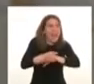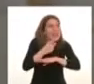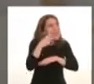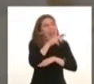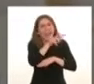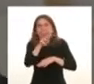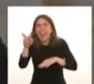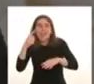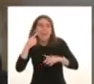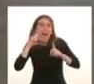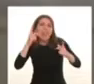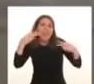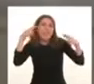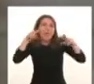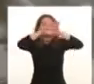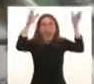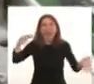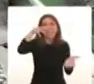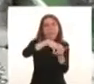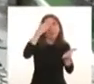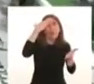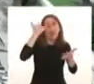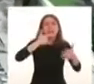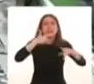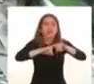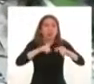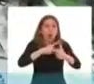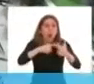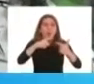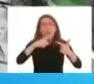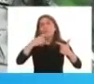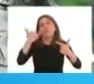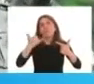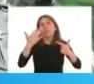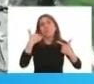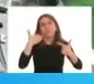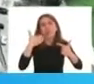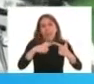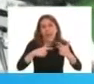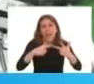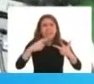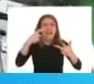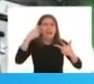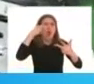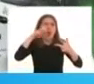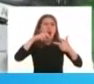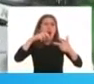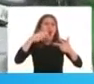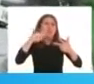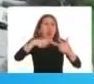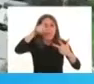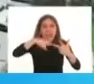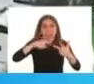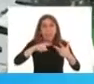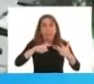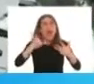de este maravilloso centro cultural y de los espectáculos, las conferencias, de toda